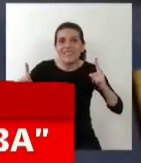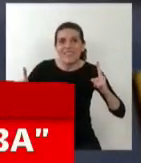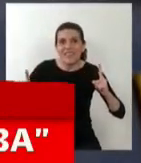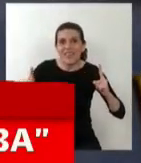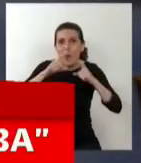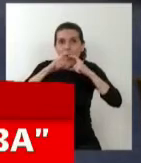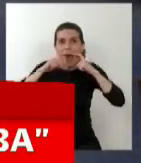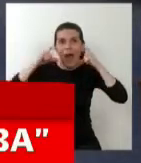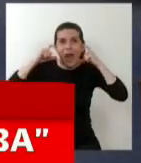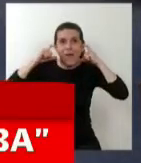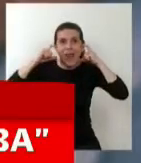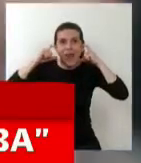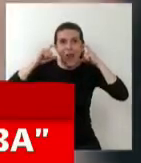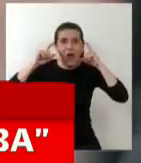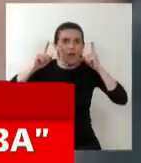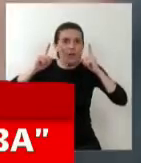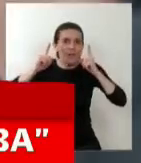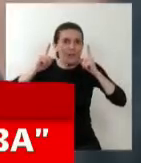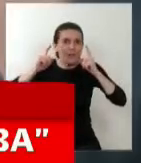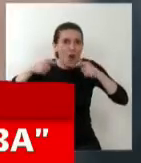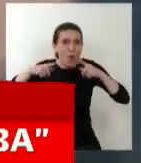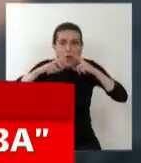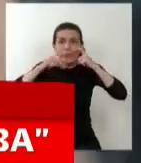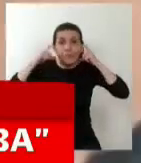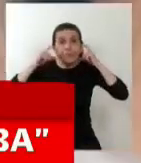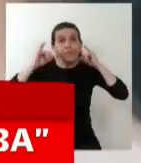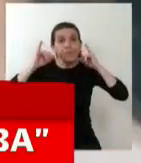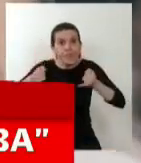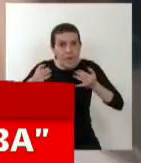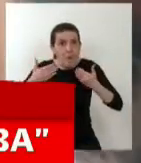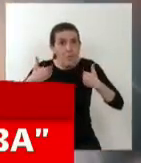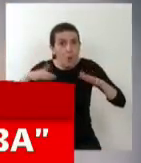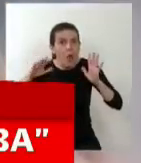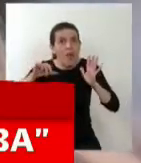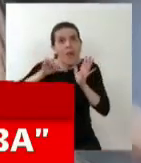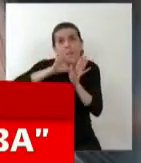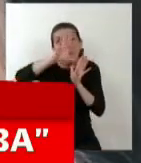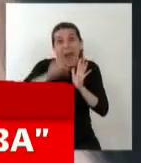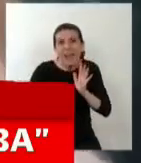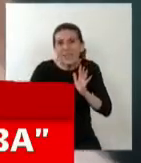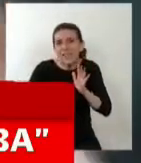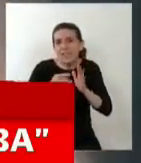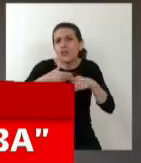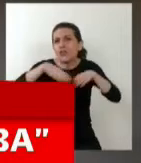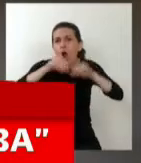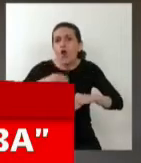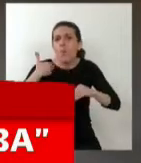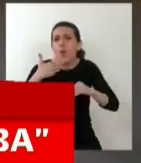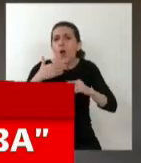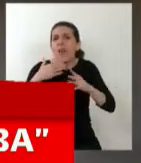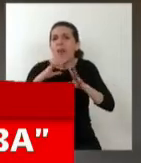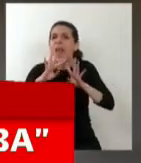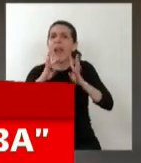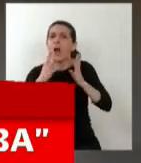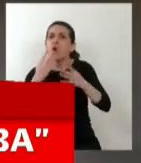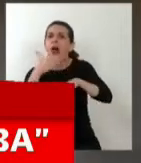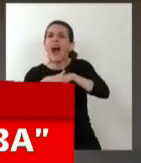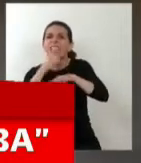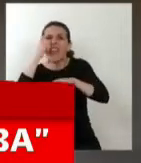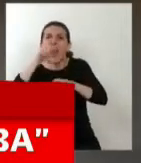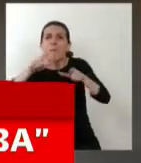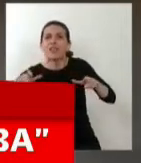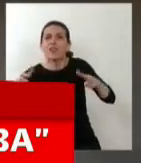barbijo casero. Esto estará vigente en todo el país y será implementado en cada